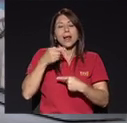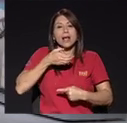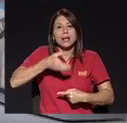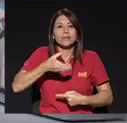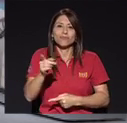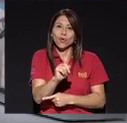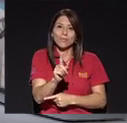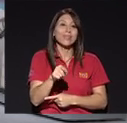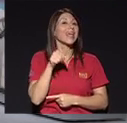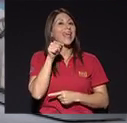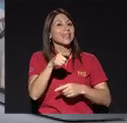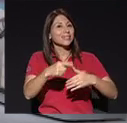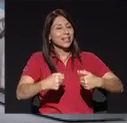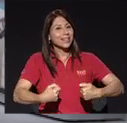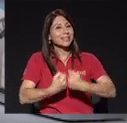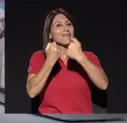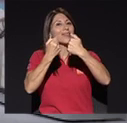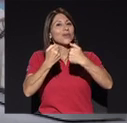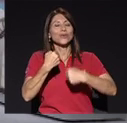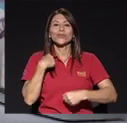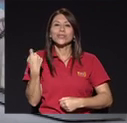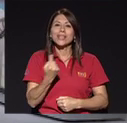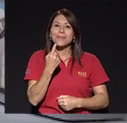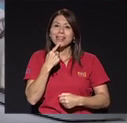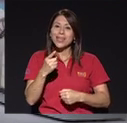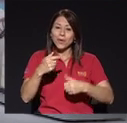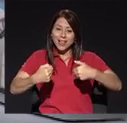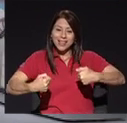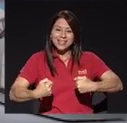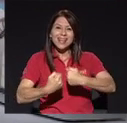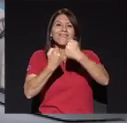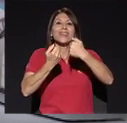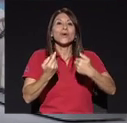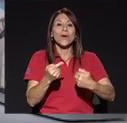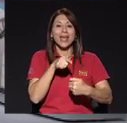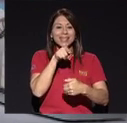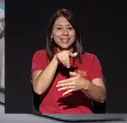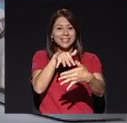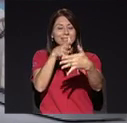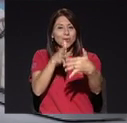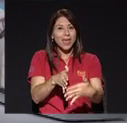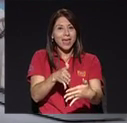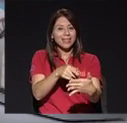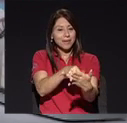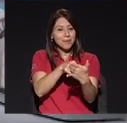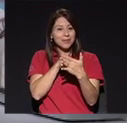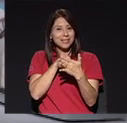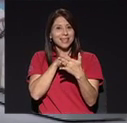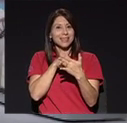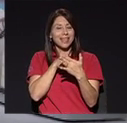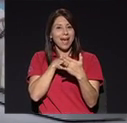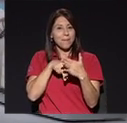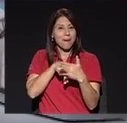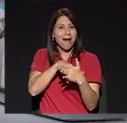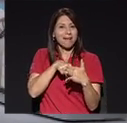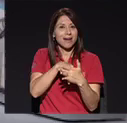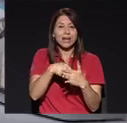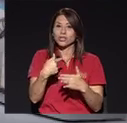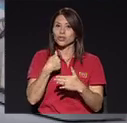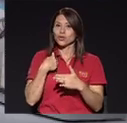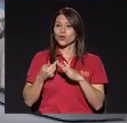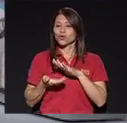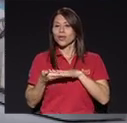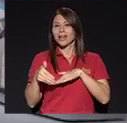el desafío. Es el desafío. Yo siempre digo, el desafío es ese estudiante que me presenta mayor cantidad de barreras. Yo soy el experto, yo soy